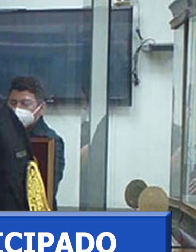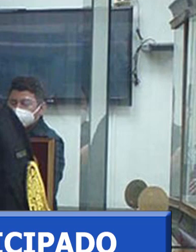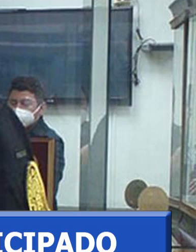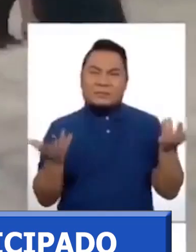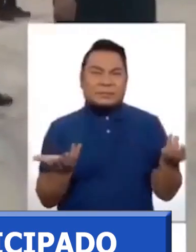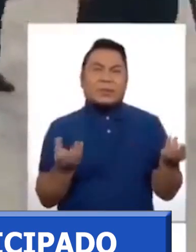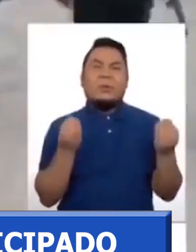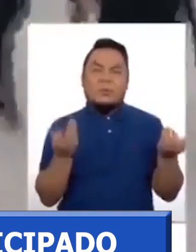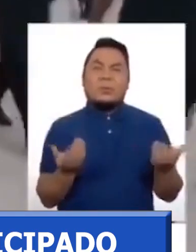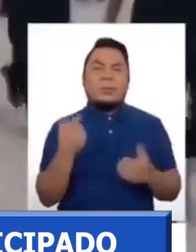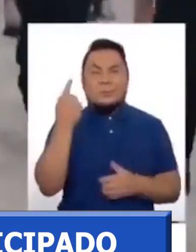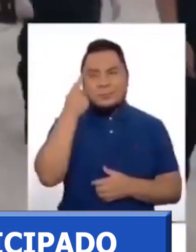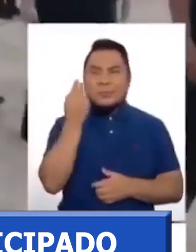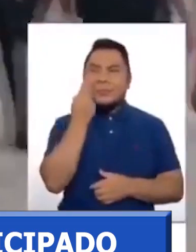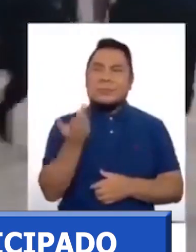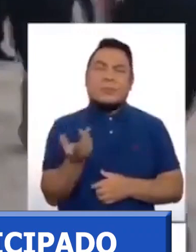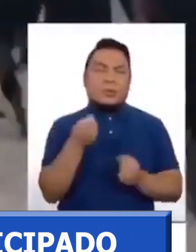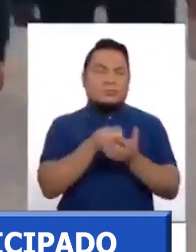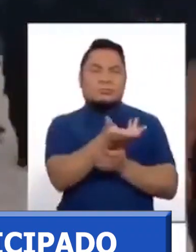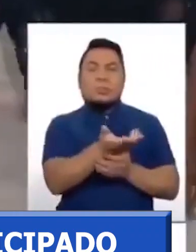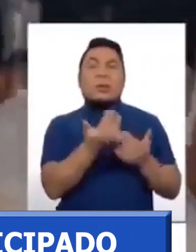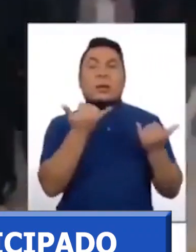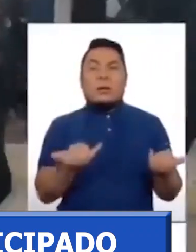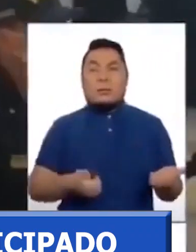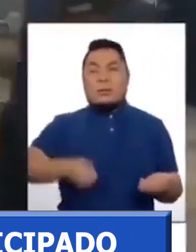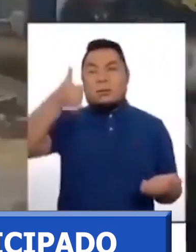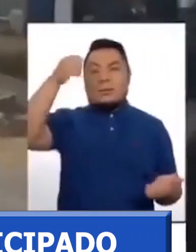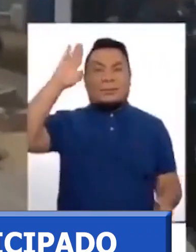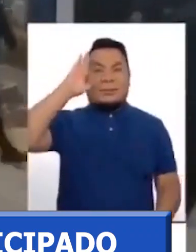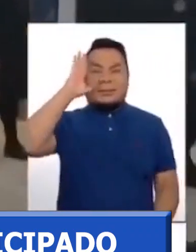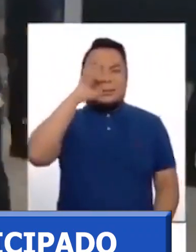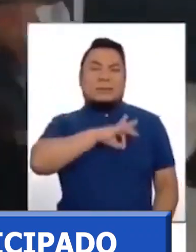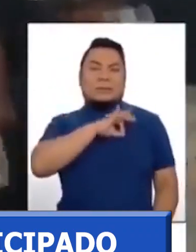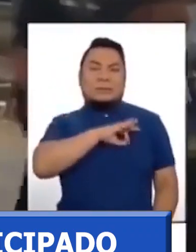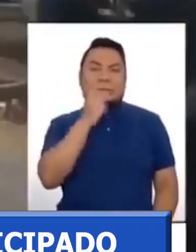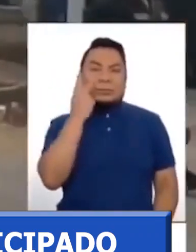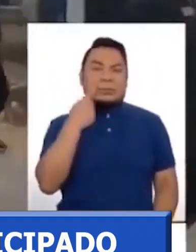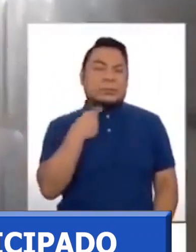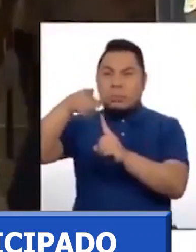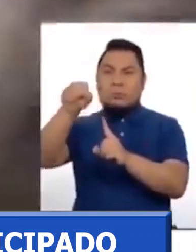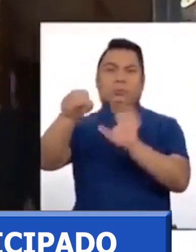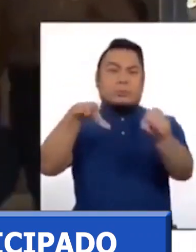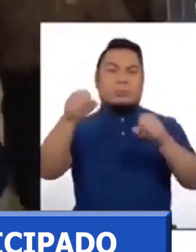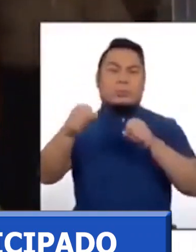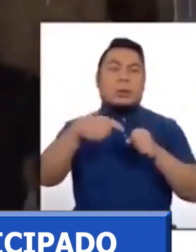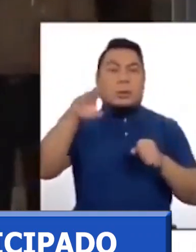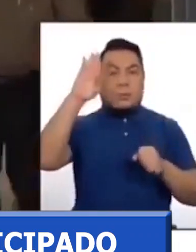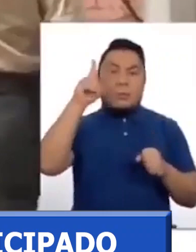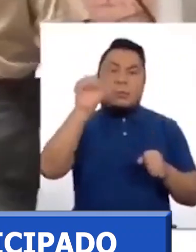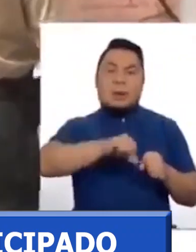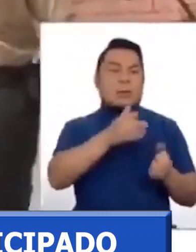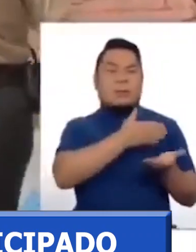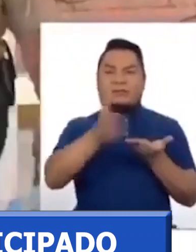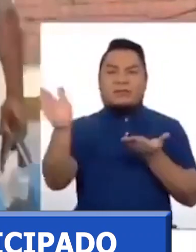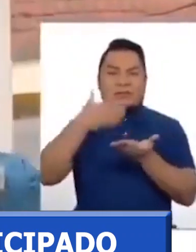Gutiérrez, encargado de las contrataciones a nombre de la policía y quien le habría ofrecido beneficios económicos. Del mismo